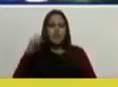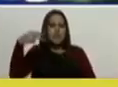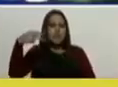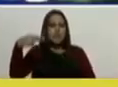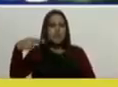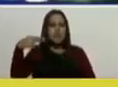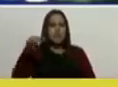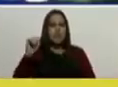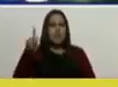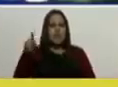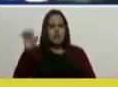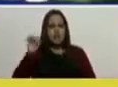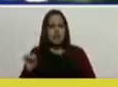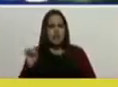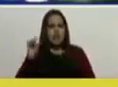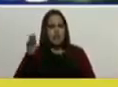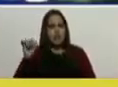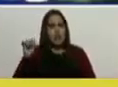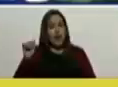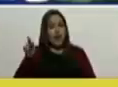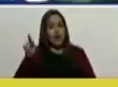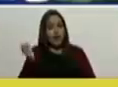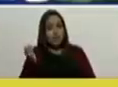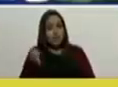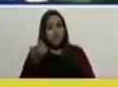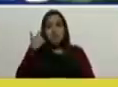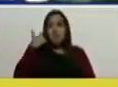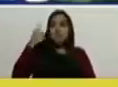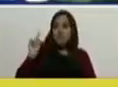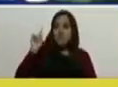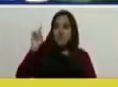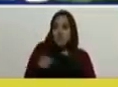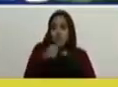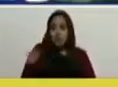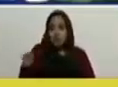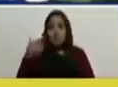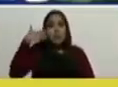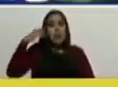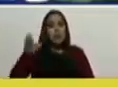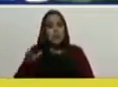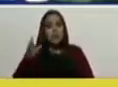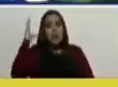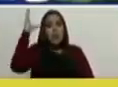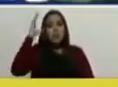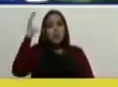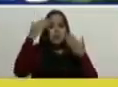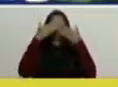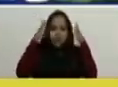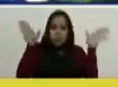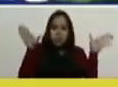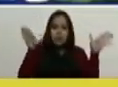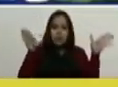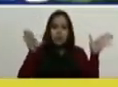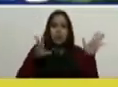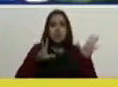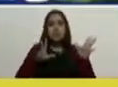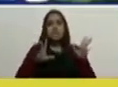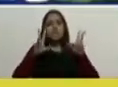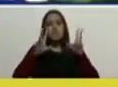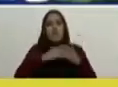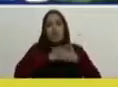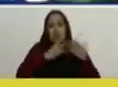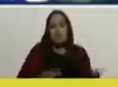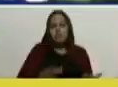Pareciera haber conciencia y espíritu y voluntad para abrir una nueva etapa. Bueno, abramos esa nueva